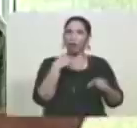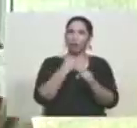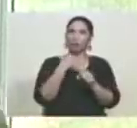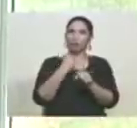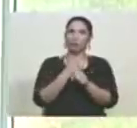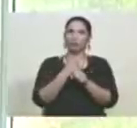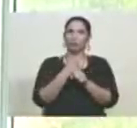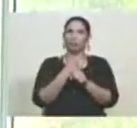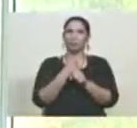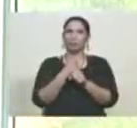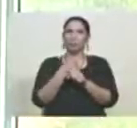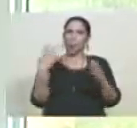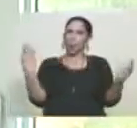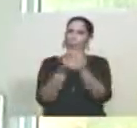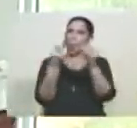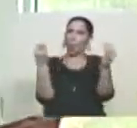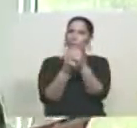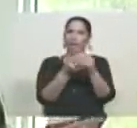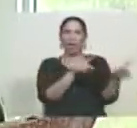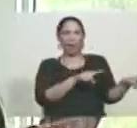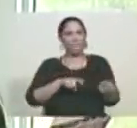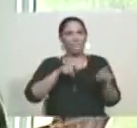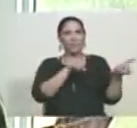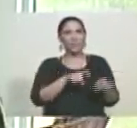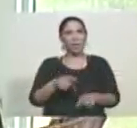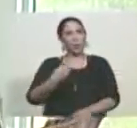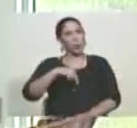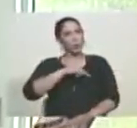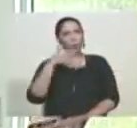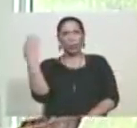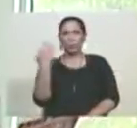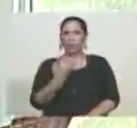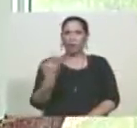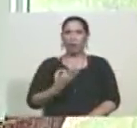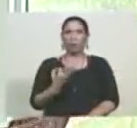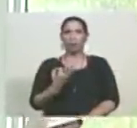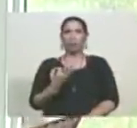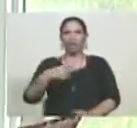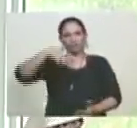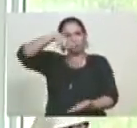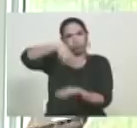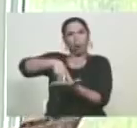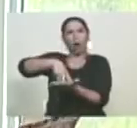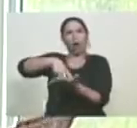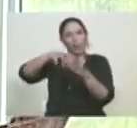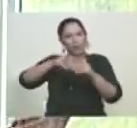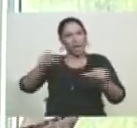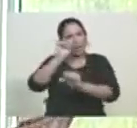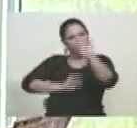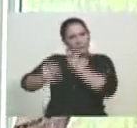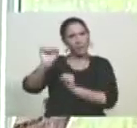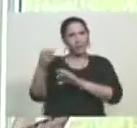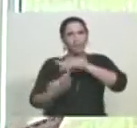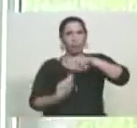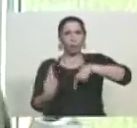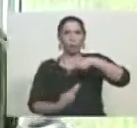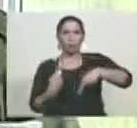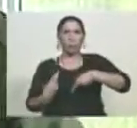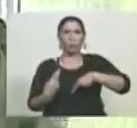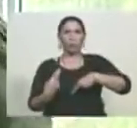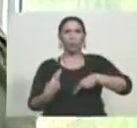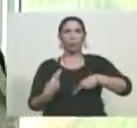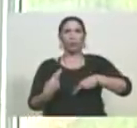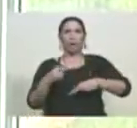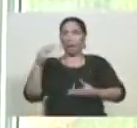excusa buscan para joder al campesino, pero nosotros siempre vamos a estar rodilla en tierra en defensa de esta revolución, porque